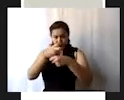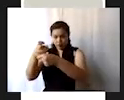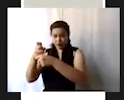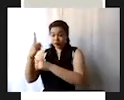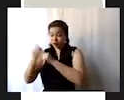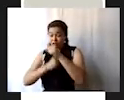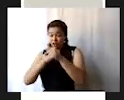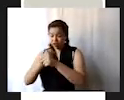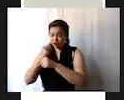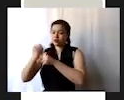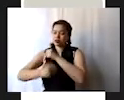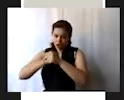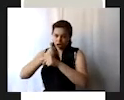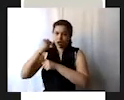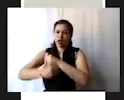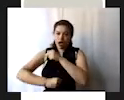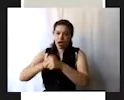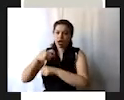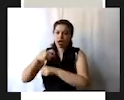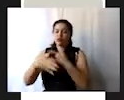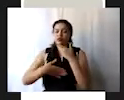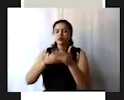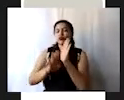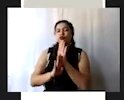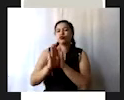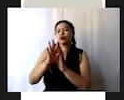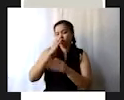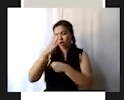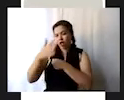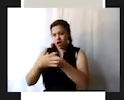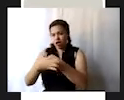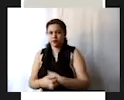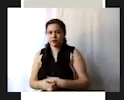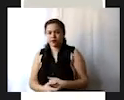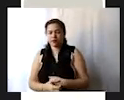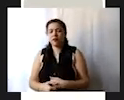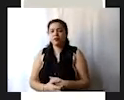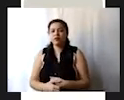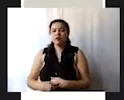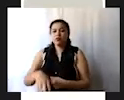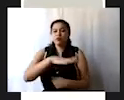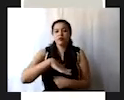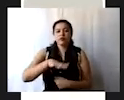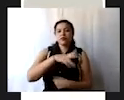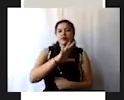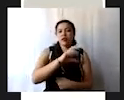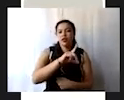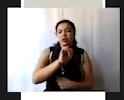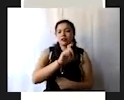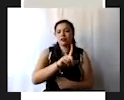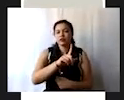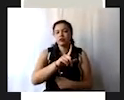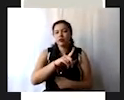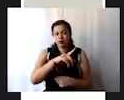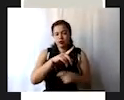anualmente sus progresos. El papel de la sociedad civil es muy importante en el desarrollo de un